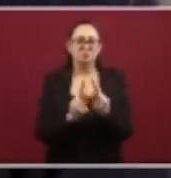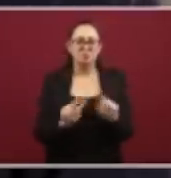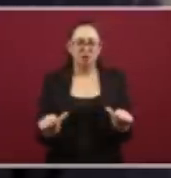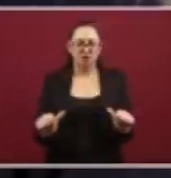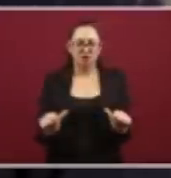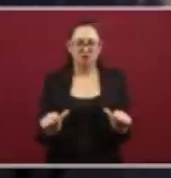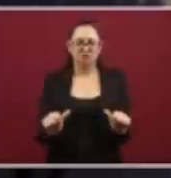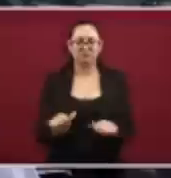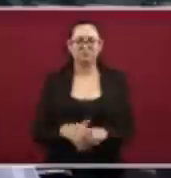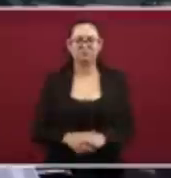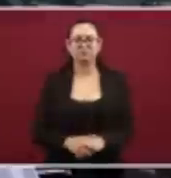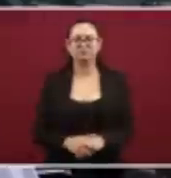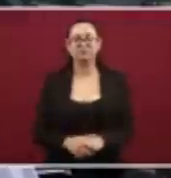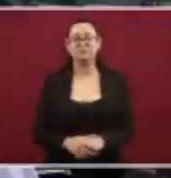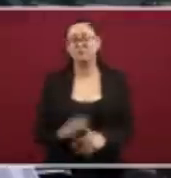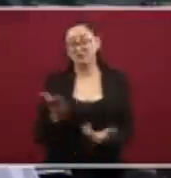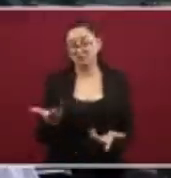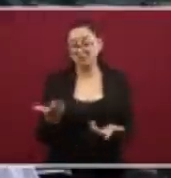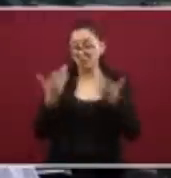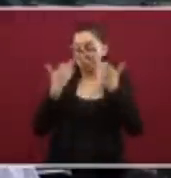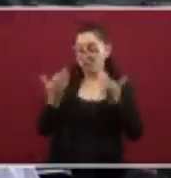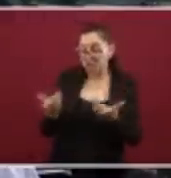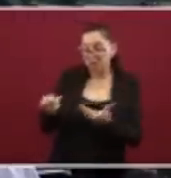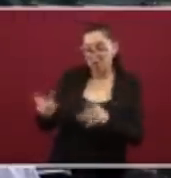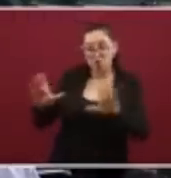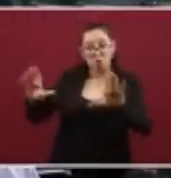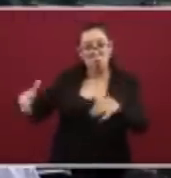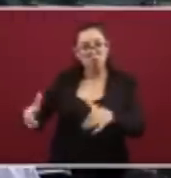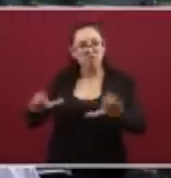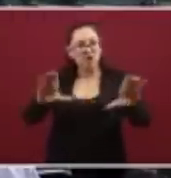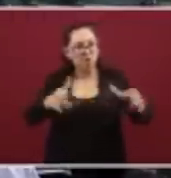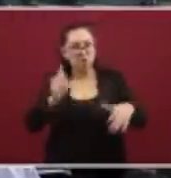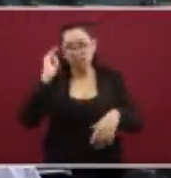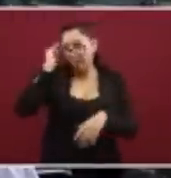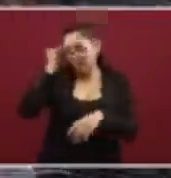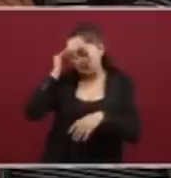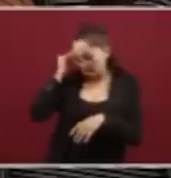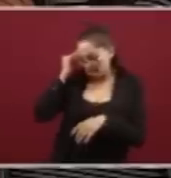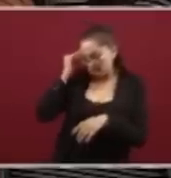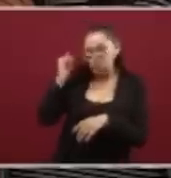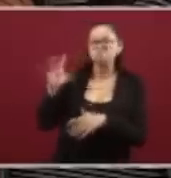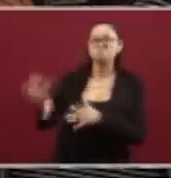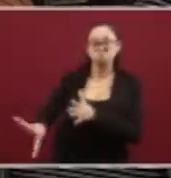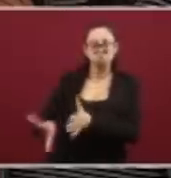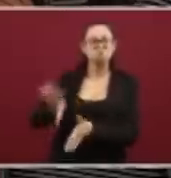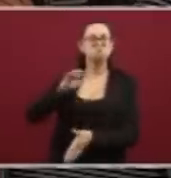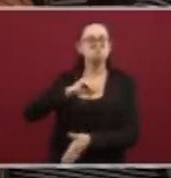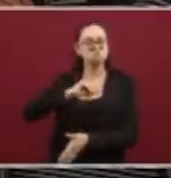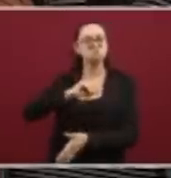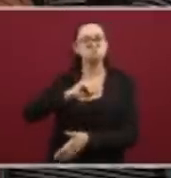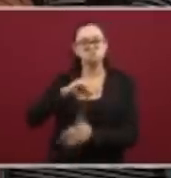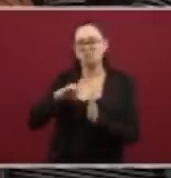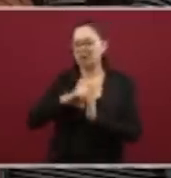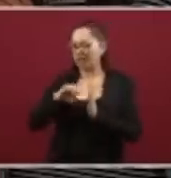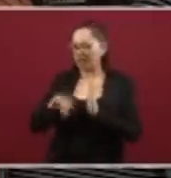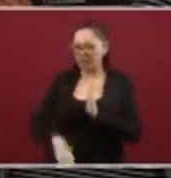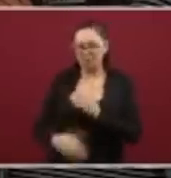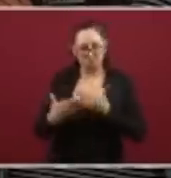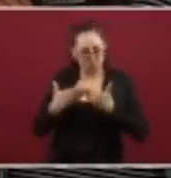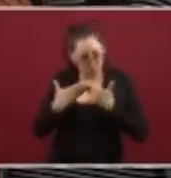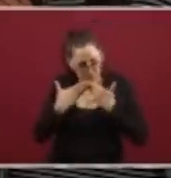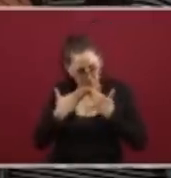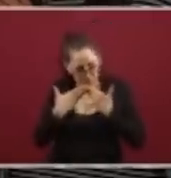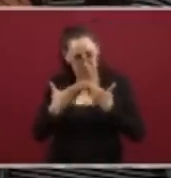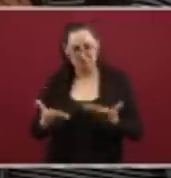y los de chenalhó es un ejemplo y otros más y en el